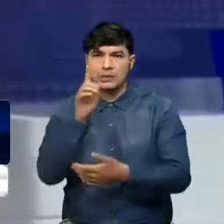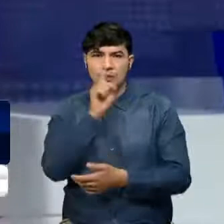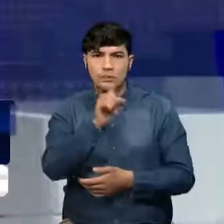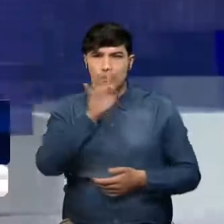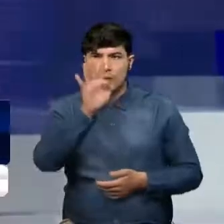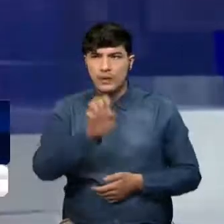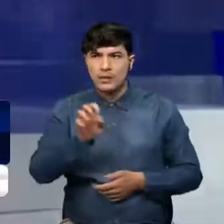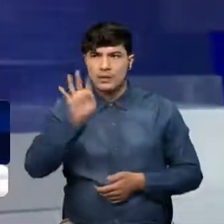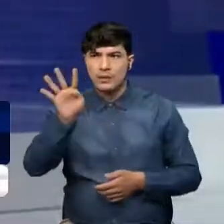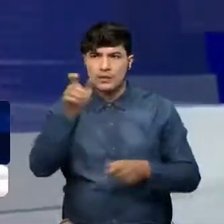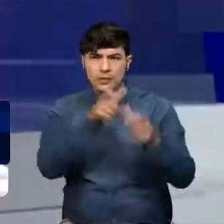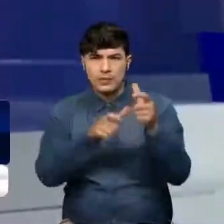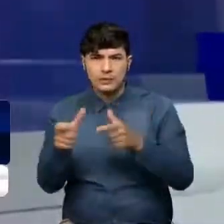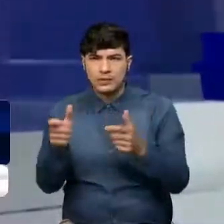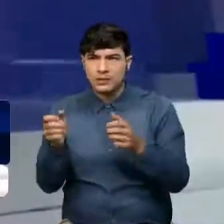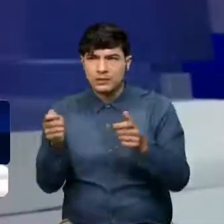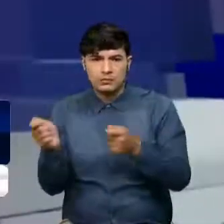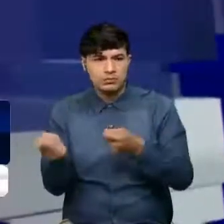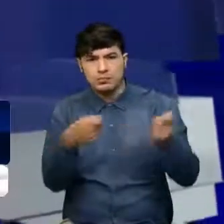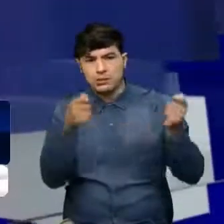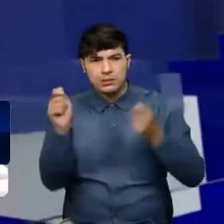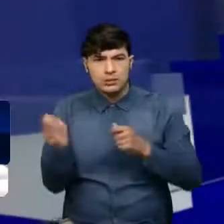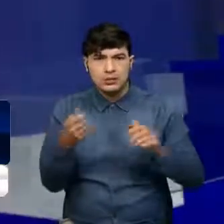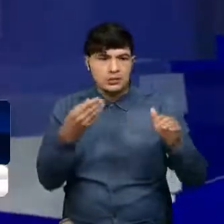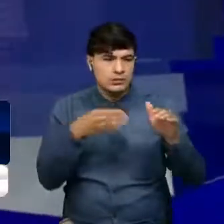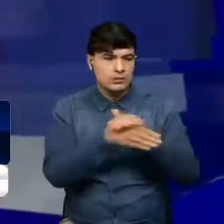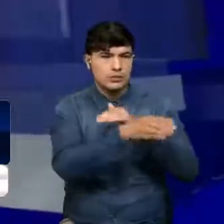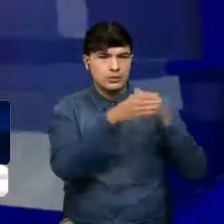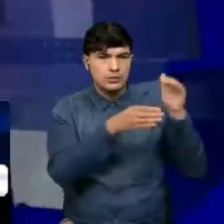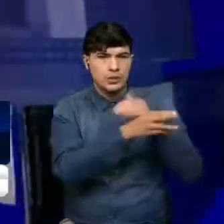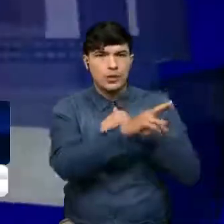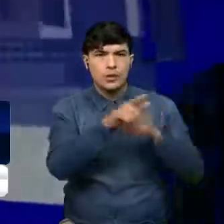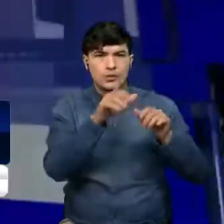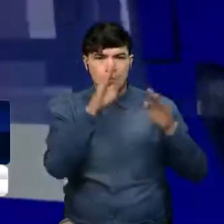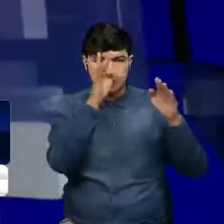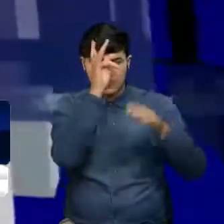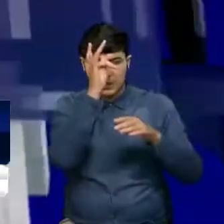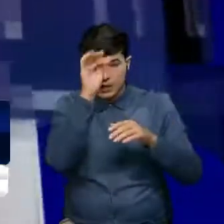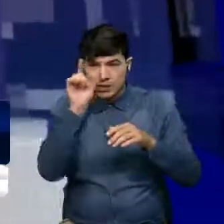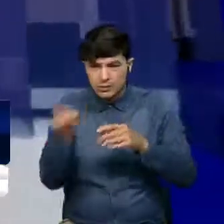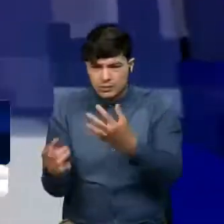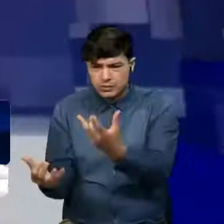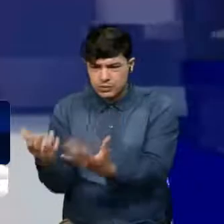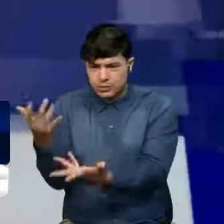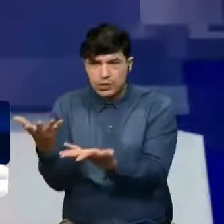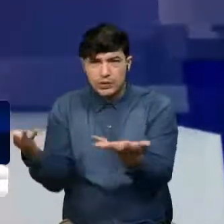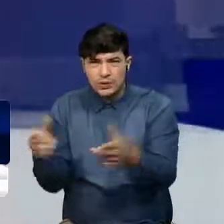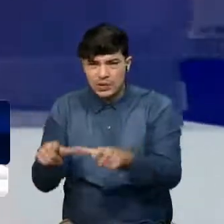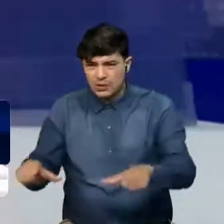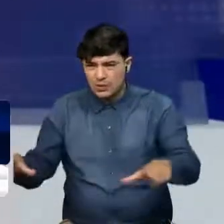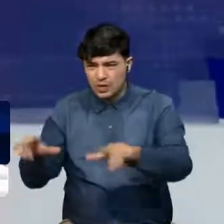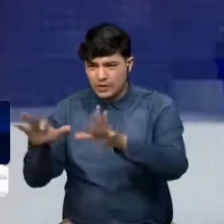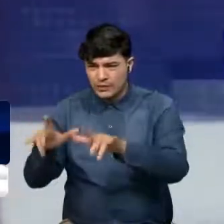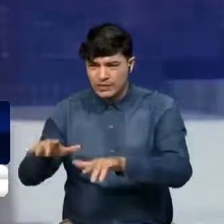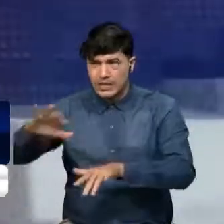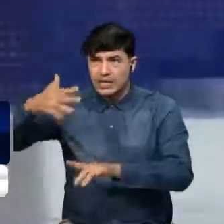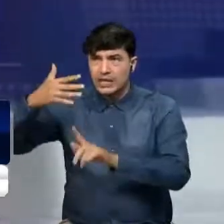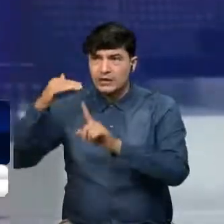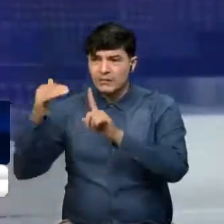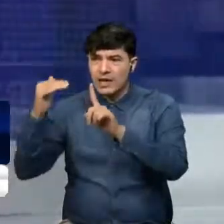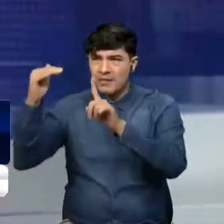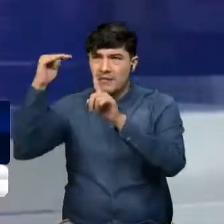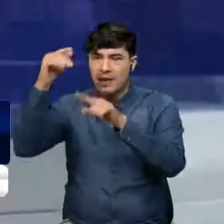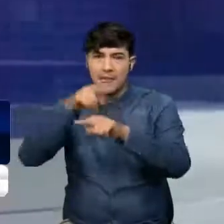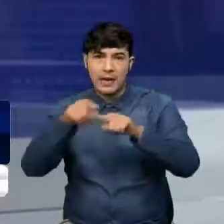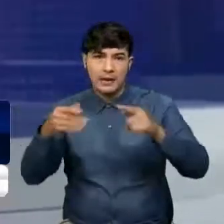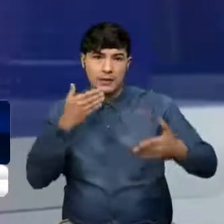194 pacientes, quienes fueron trasladados hacia clínicas vecinas. La conflagración se originó en una de las oficinas del quinto piso y